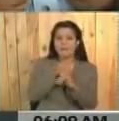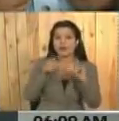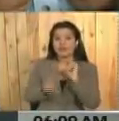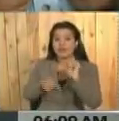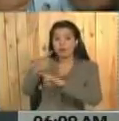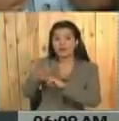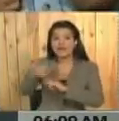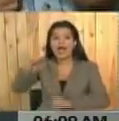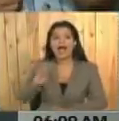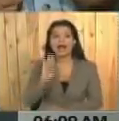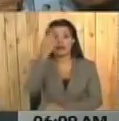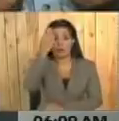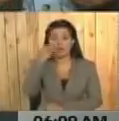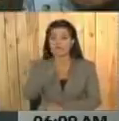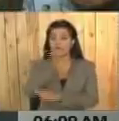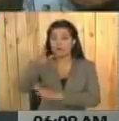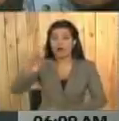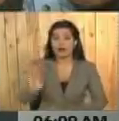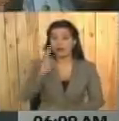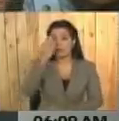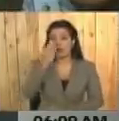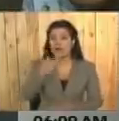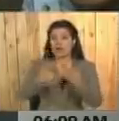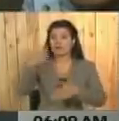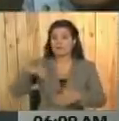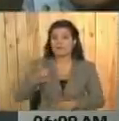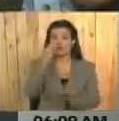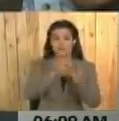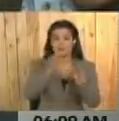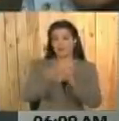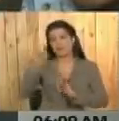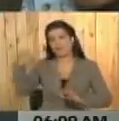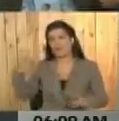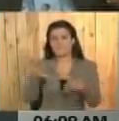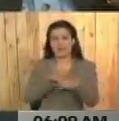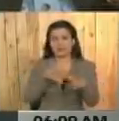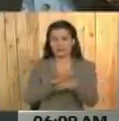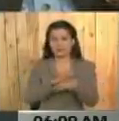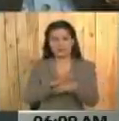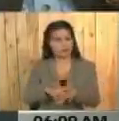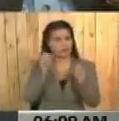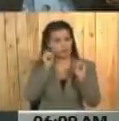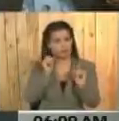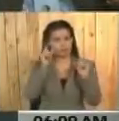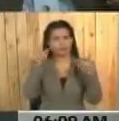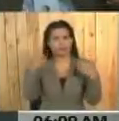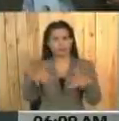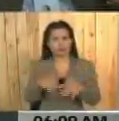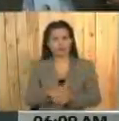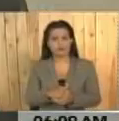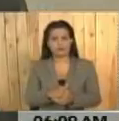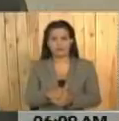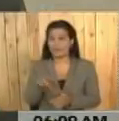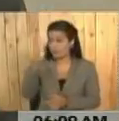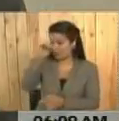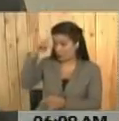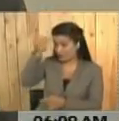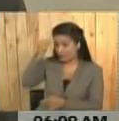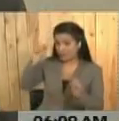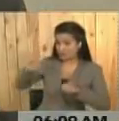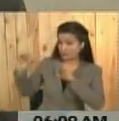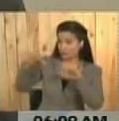cariga eso fue después del primero de septiembre el martes es una cosa impresionante se esperaba dado cabello ese recibimiento no no